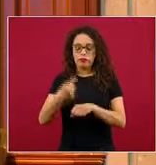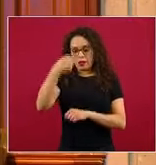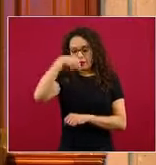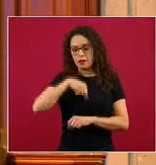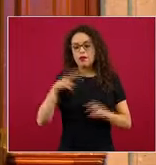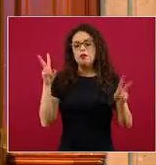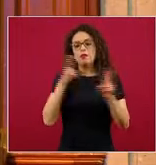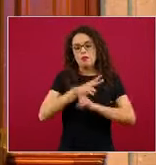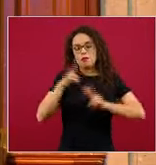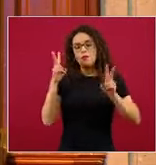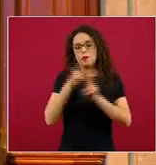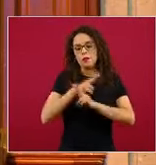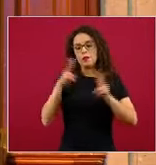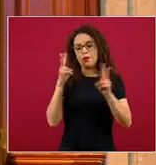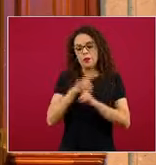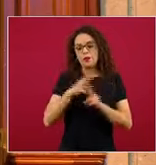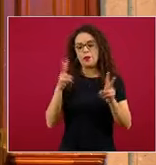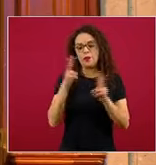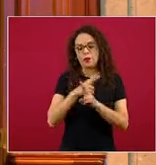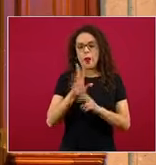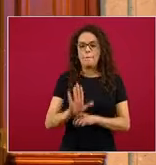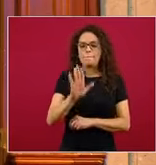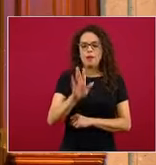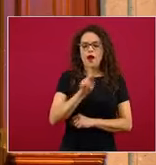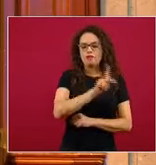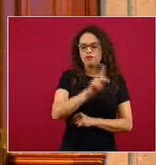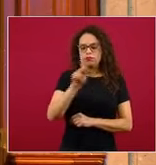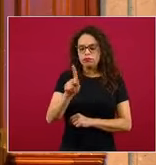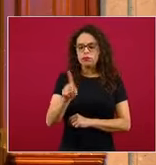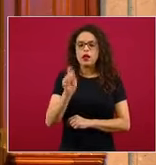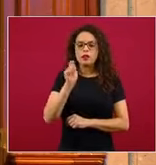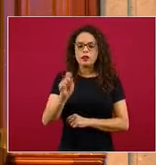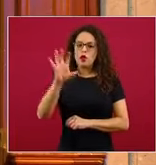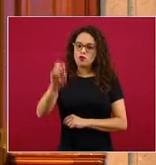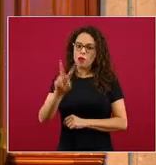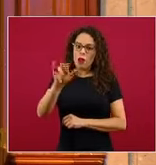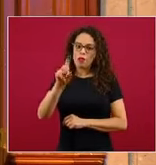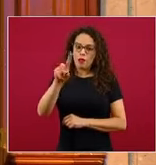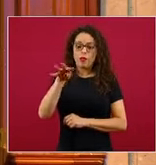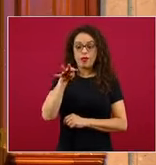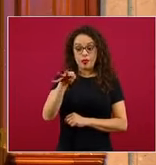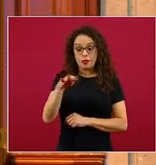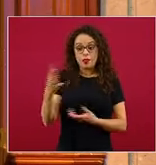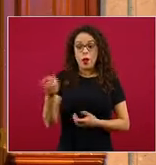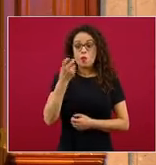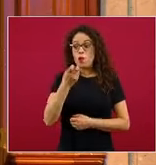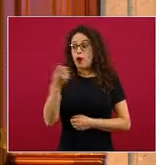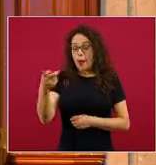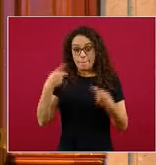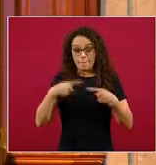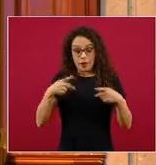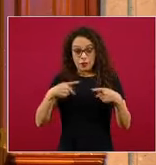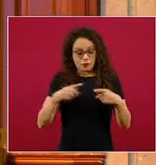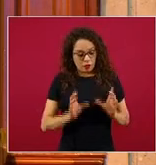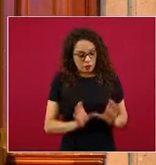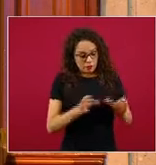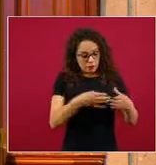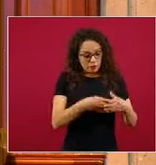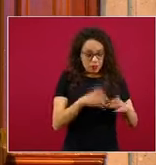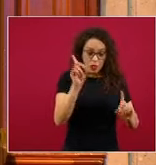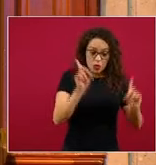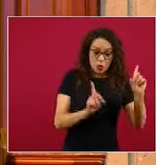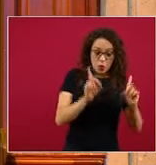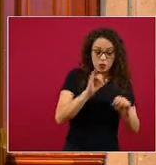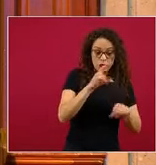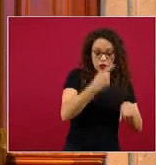respiratoria de la que observamos similar al COVID-19. Por eso, estas personas que son clasificadas como casos sospechosos tienen